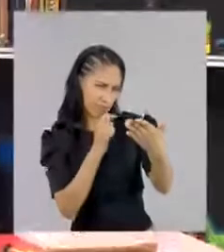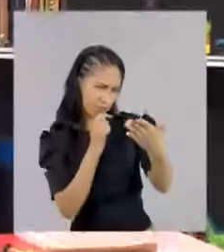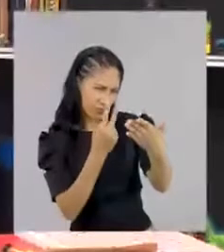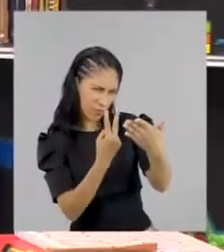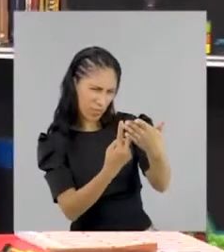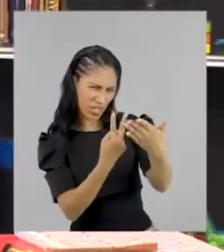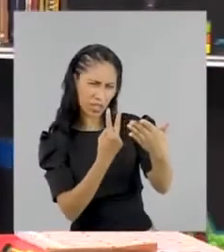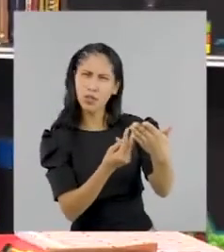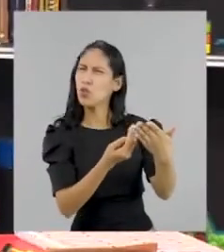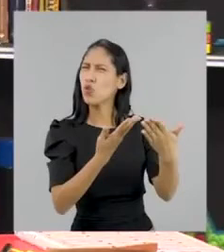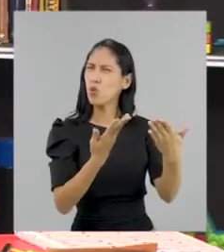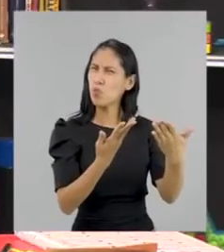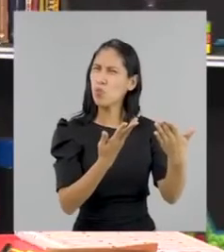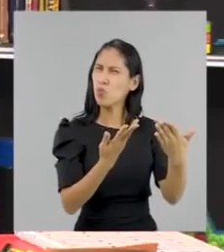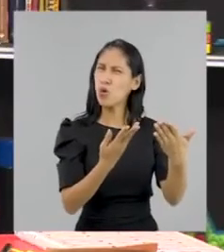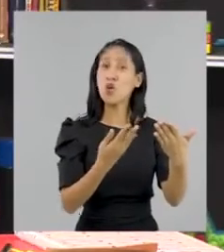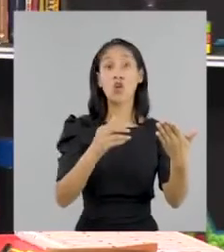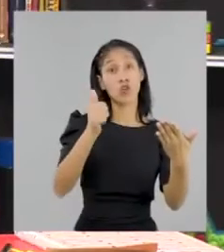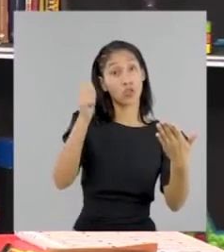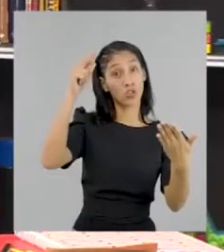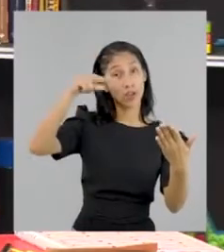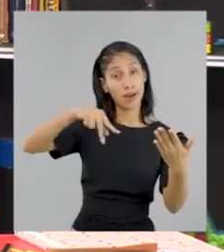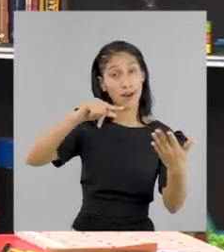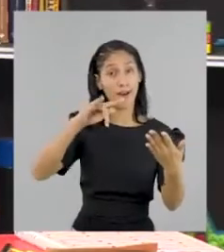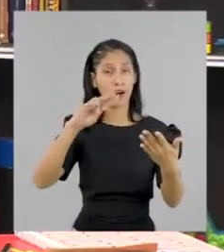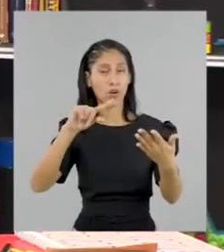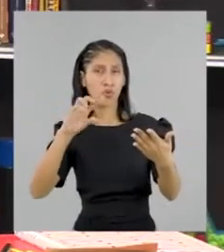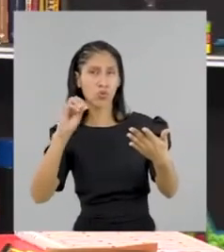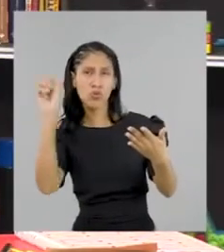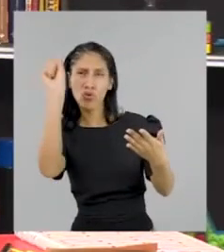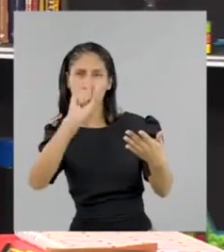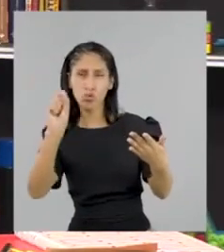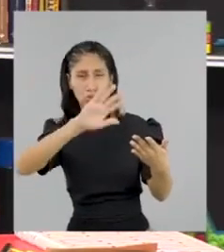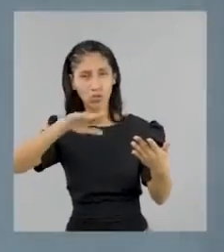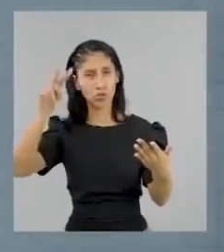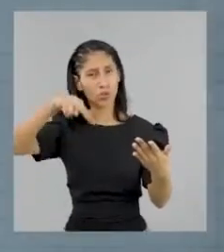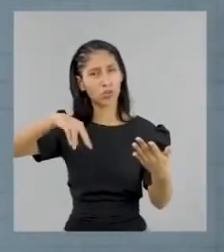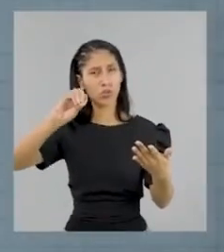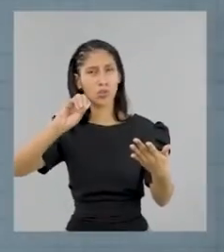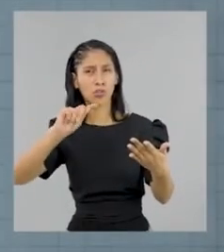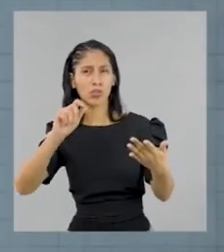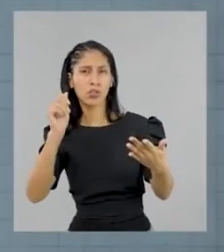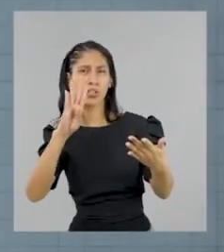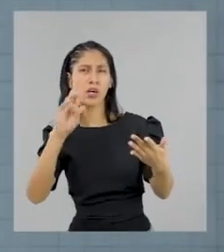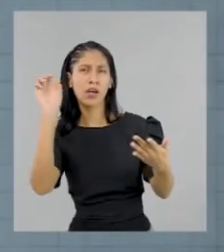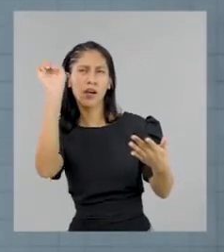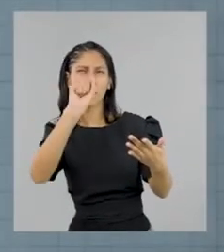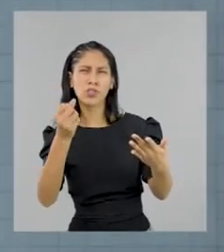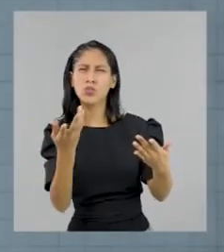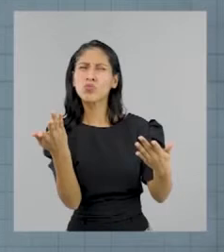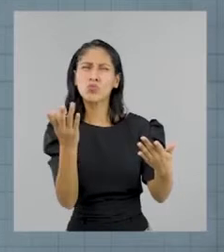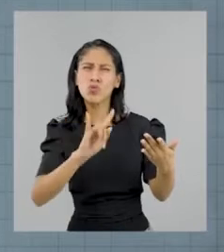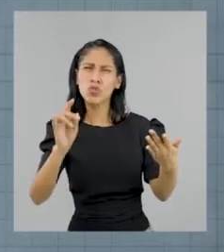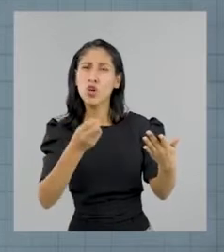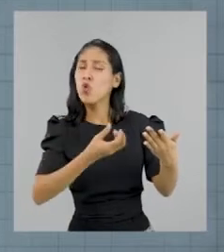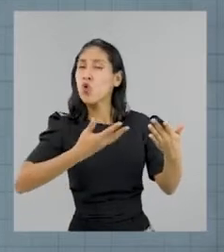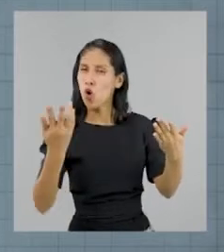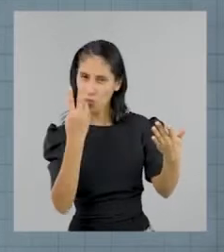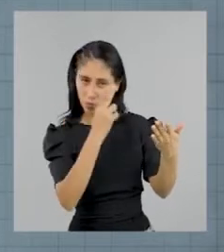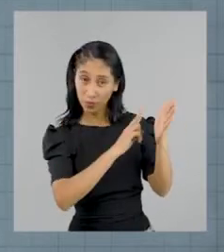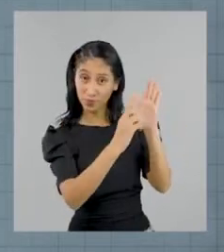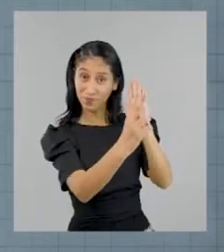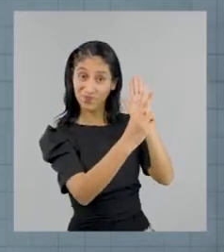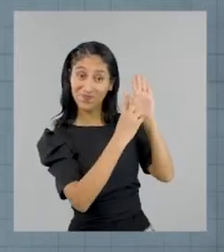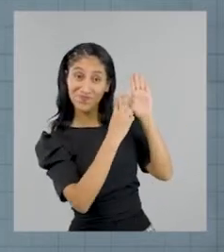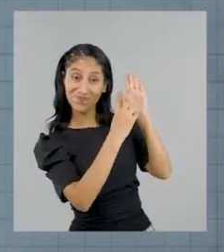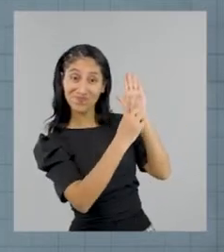Joaquín, fíjate cómo usamos los ángulos notables. Con ellos podemos conocer los valores directamente.